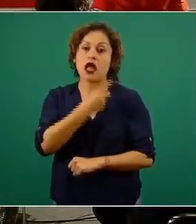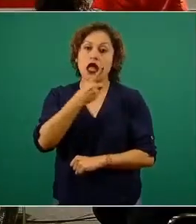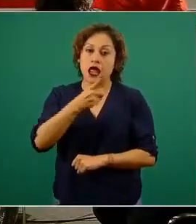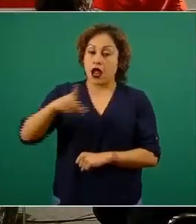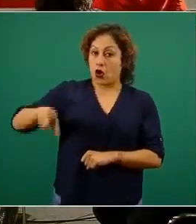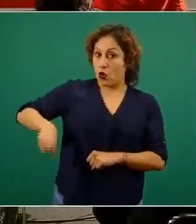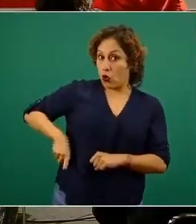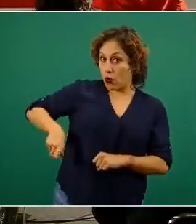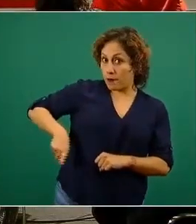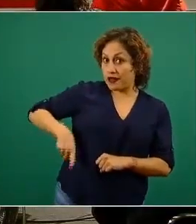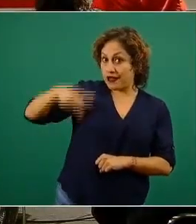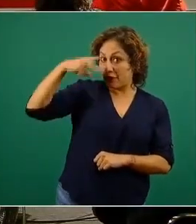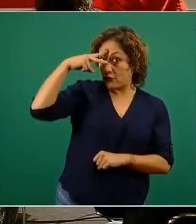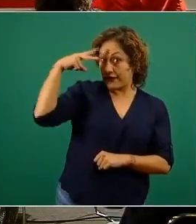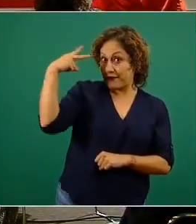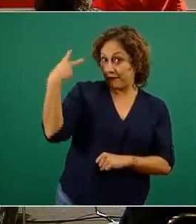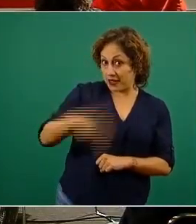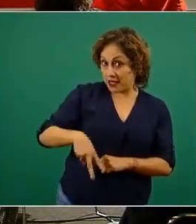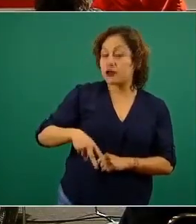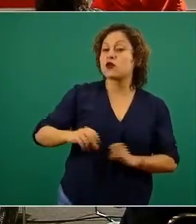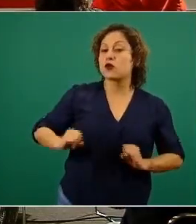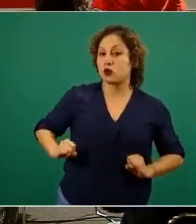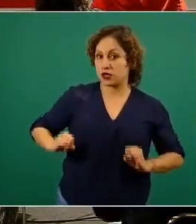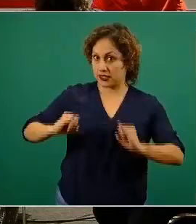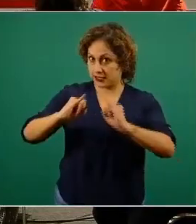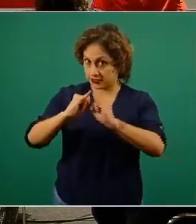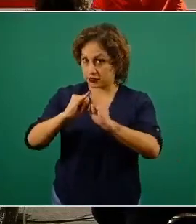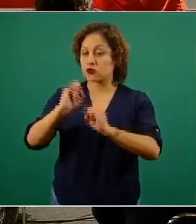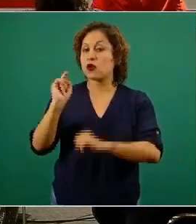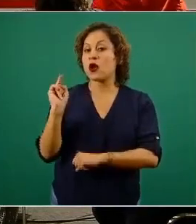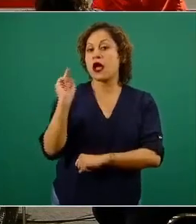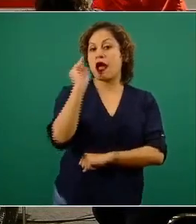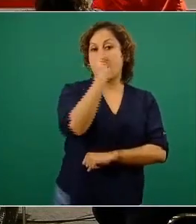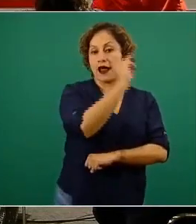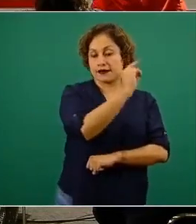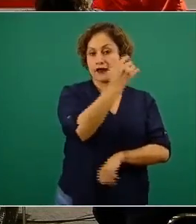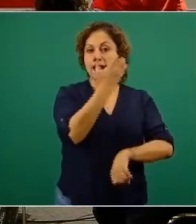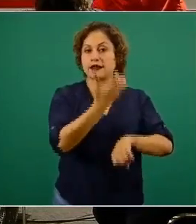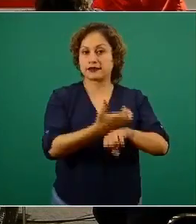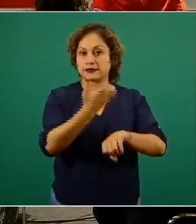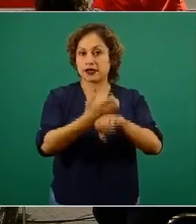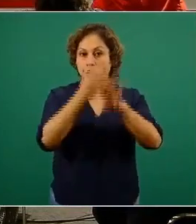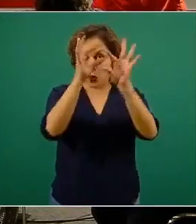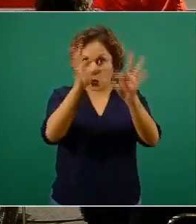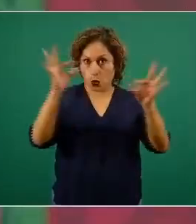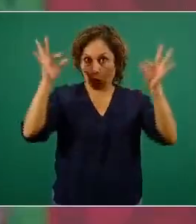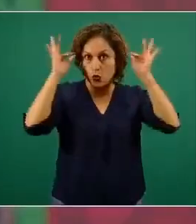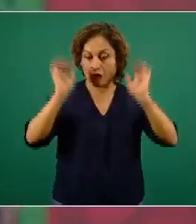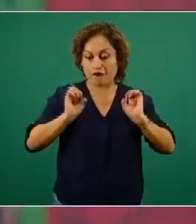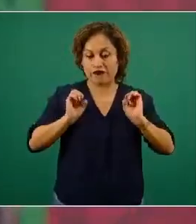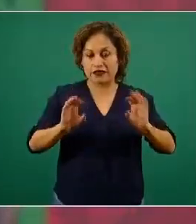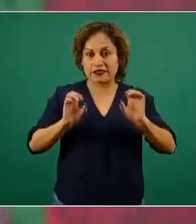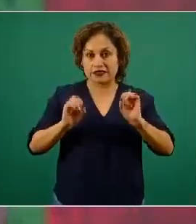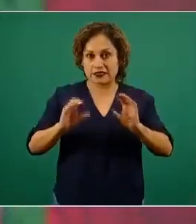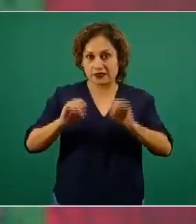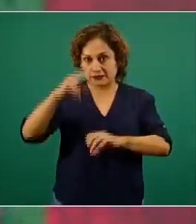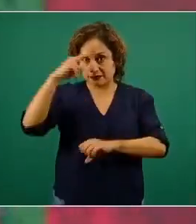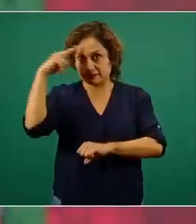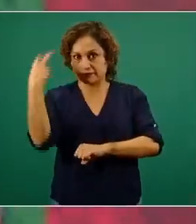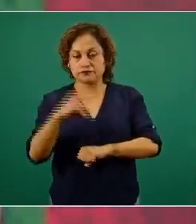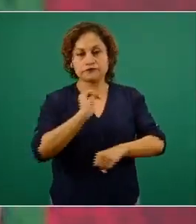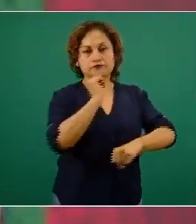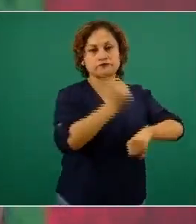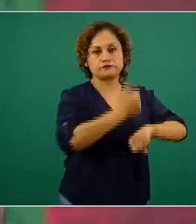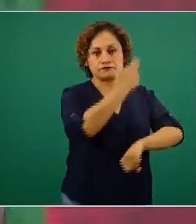que opera en Estados Unidos, en los 50 consulados de México en Estados Unidos. Este programa fue establecido